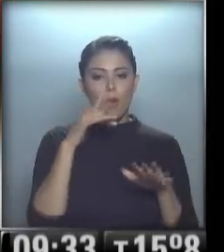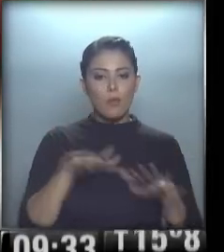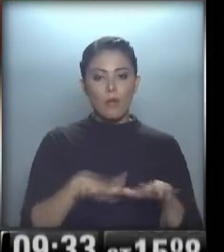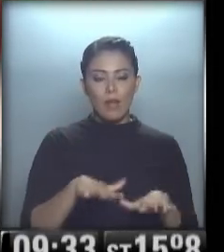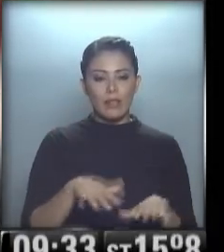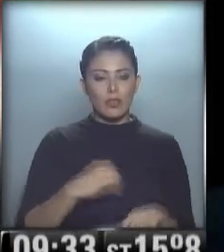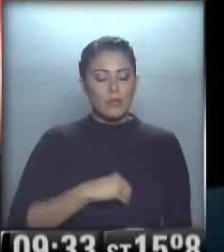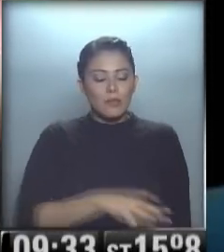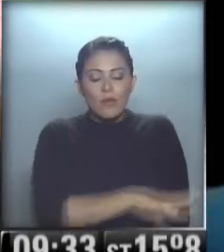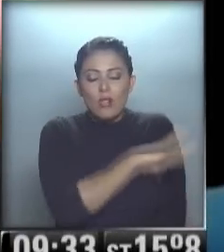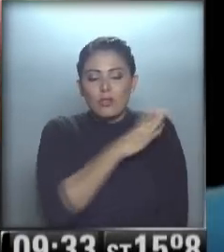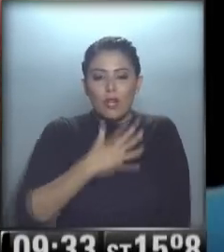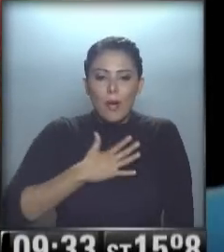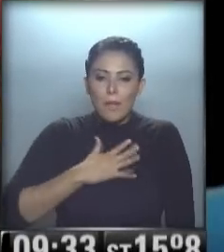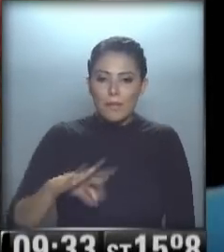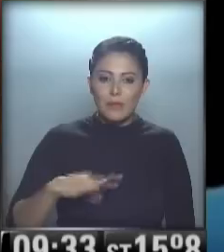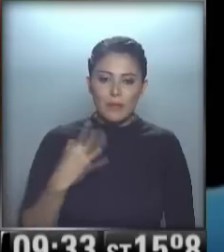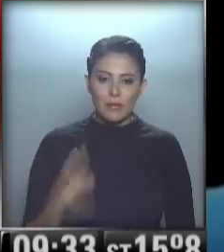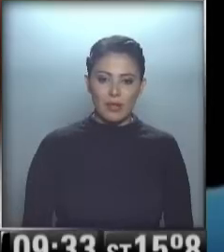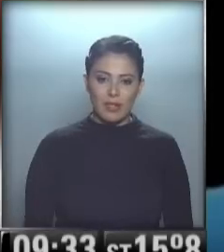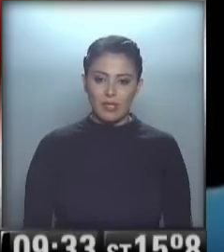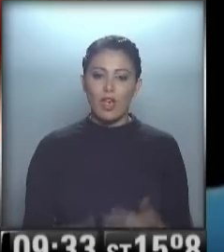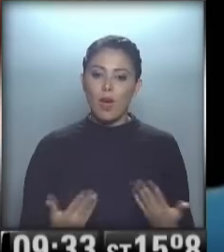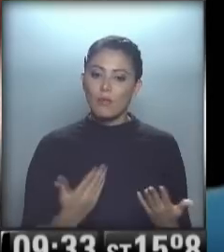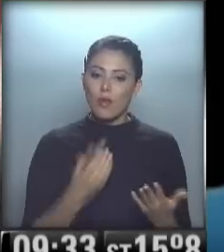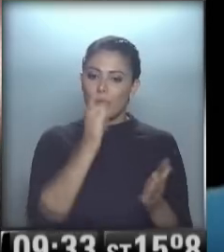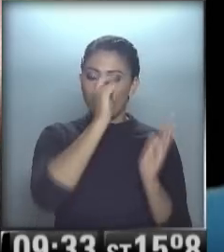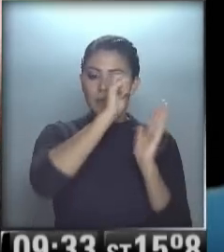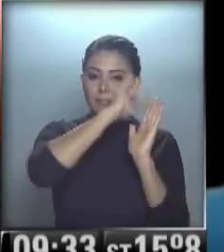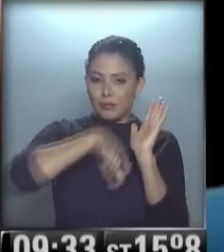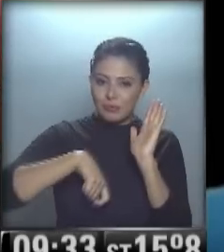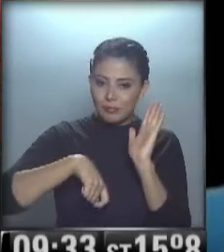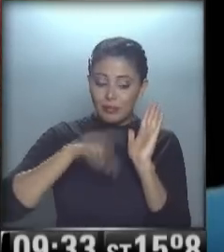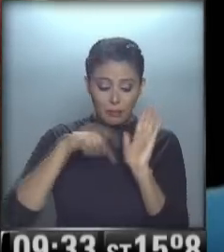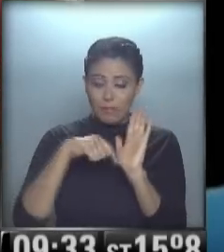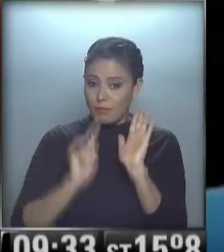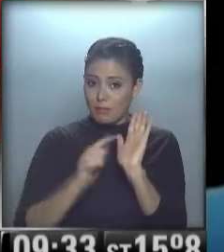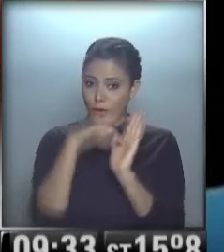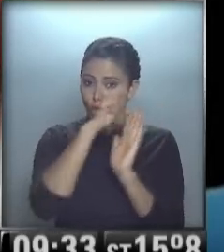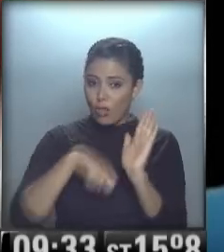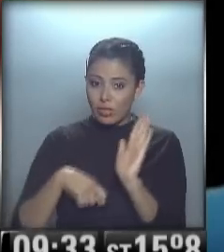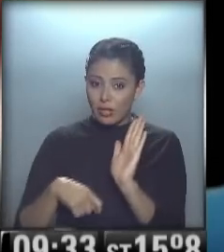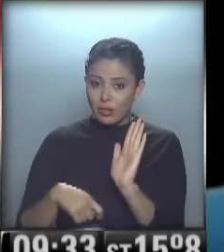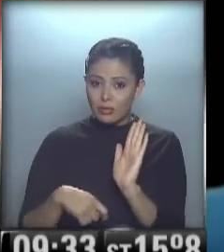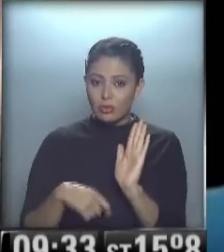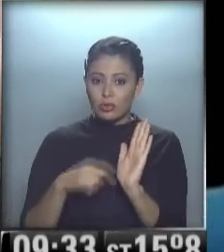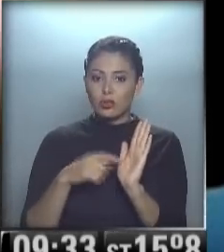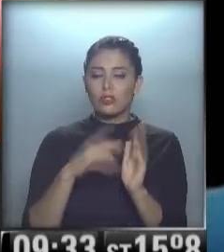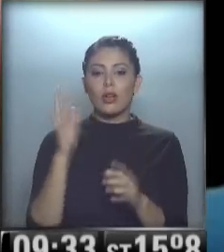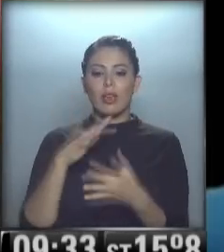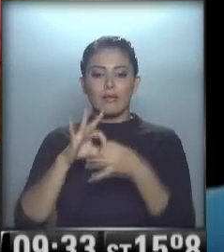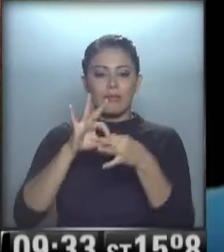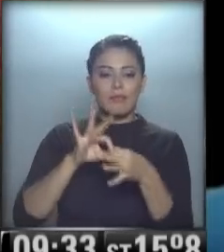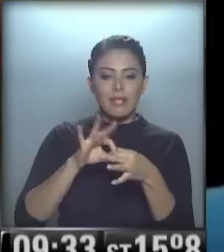emocionante de mi vida de poder firmar este contrato que me liga a